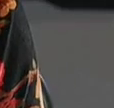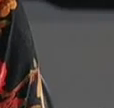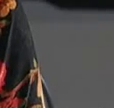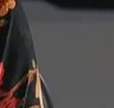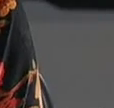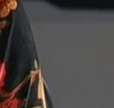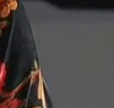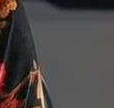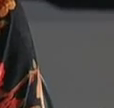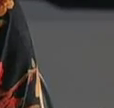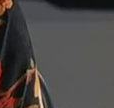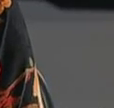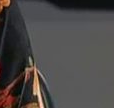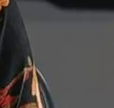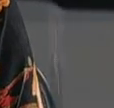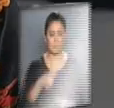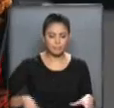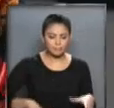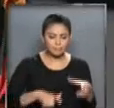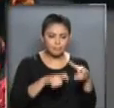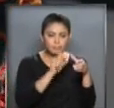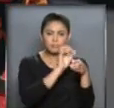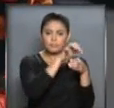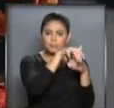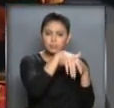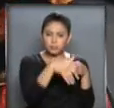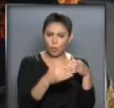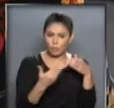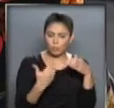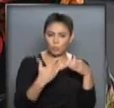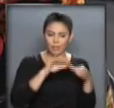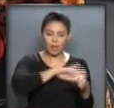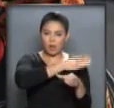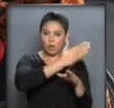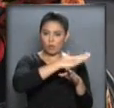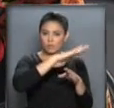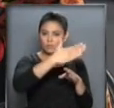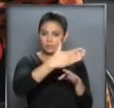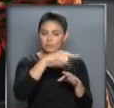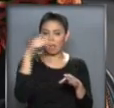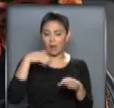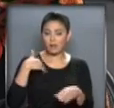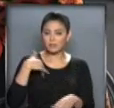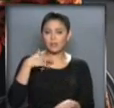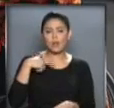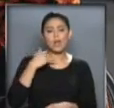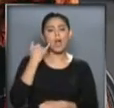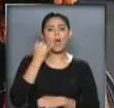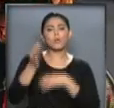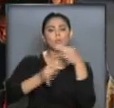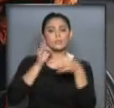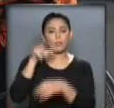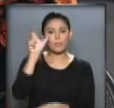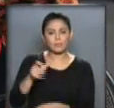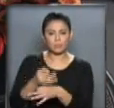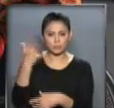Cuáles son los posibles riesgos de la erupción del volcán copag allí para la Cordillera para la Patagonia de nuestro país lo conversamos con un especialista